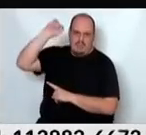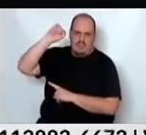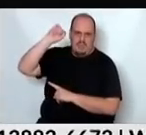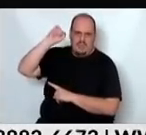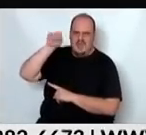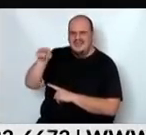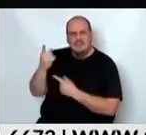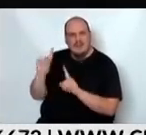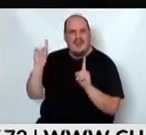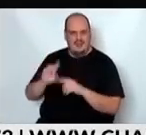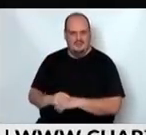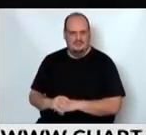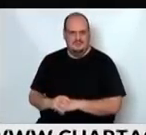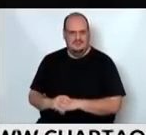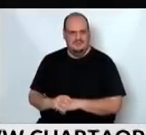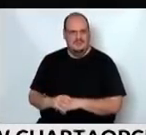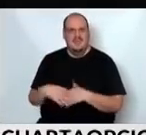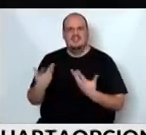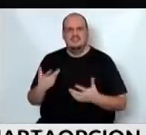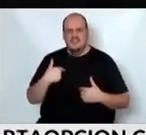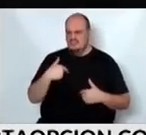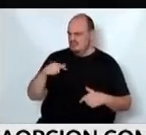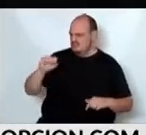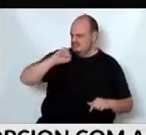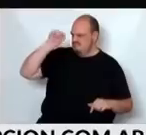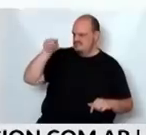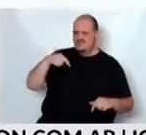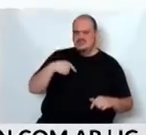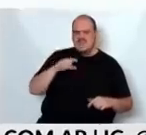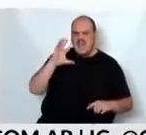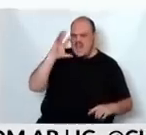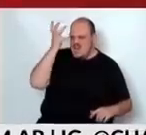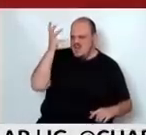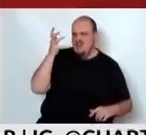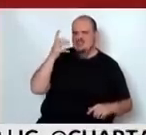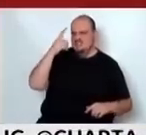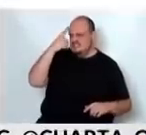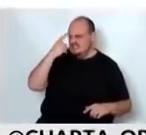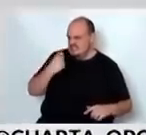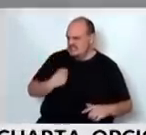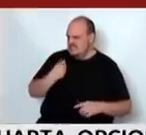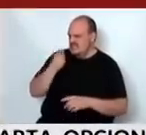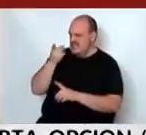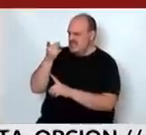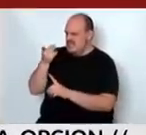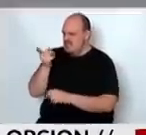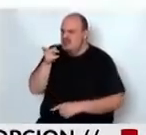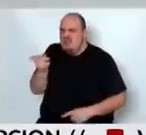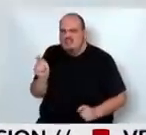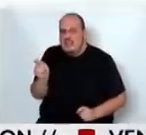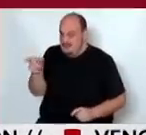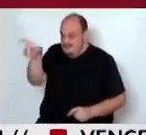tan particular. ¿A dónde se coloca el enojo y la tristeza? Hay que colocarlo en la propia víctima. y